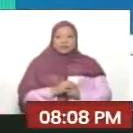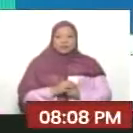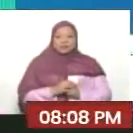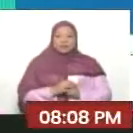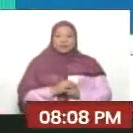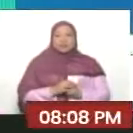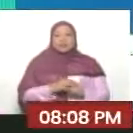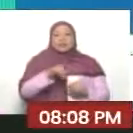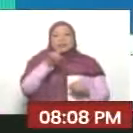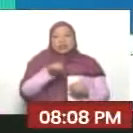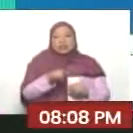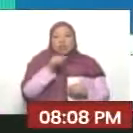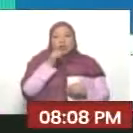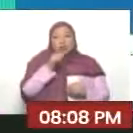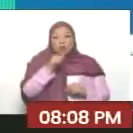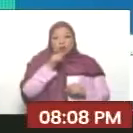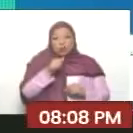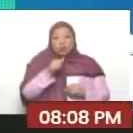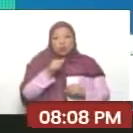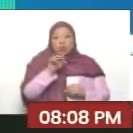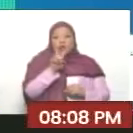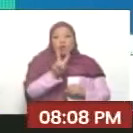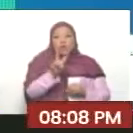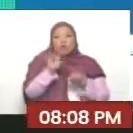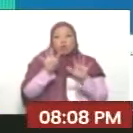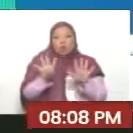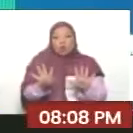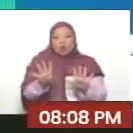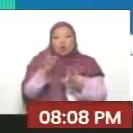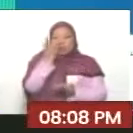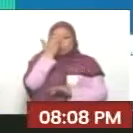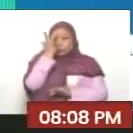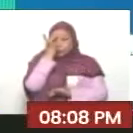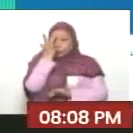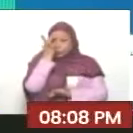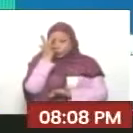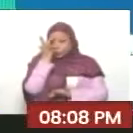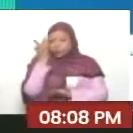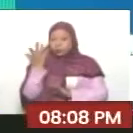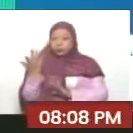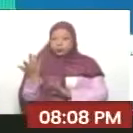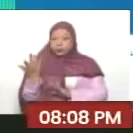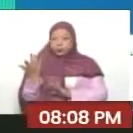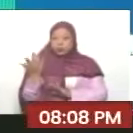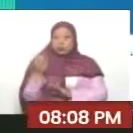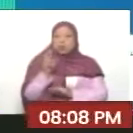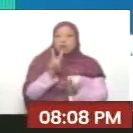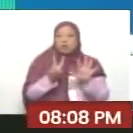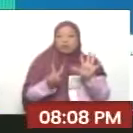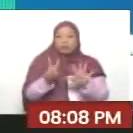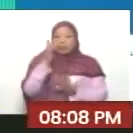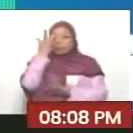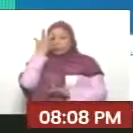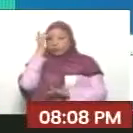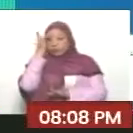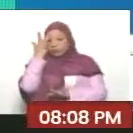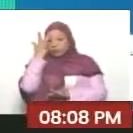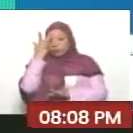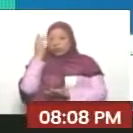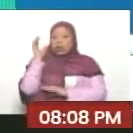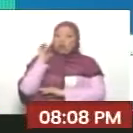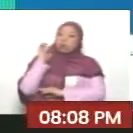Estuvimos también el 29 de febrero, si el 27 tuvimos el